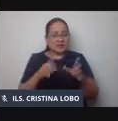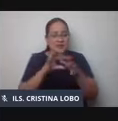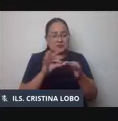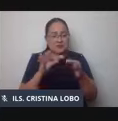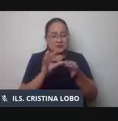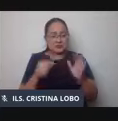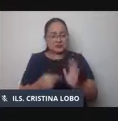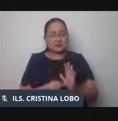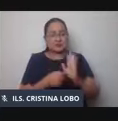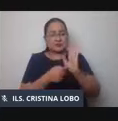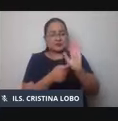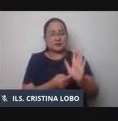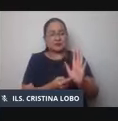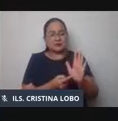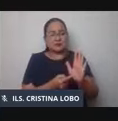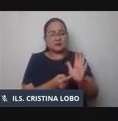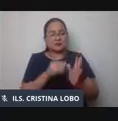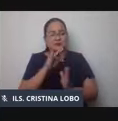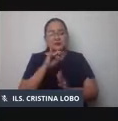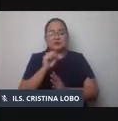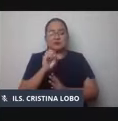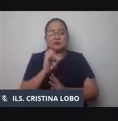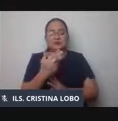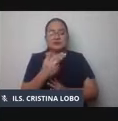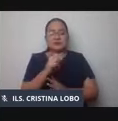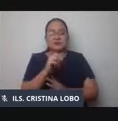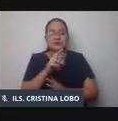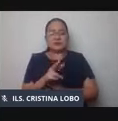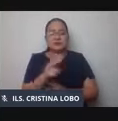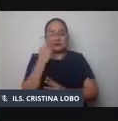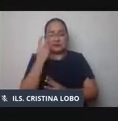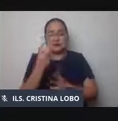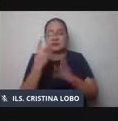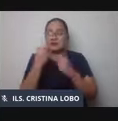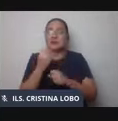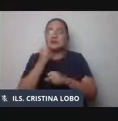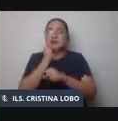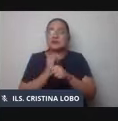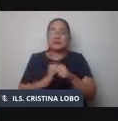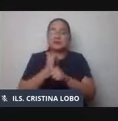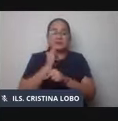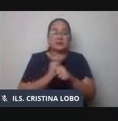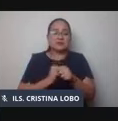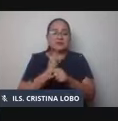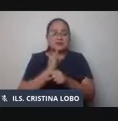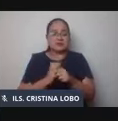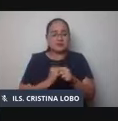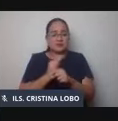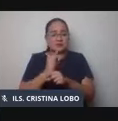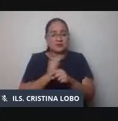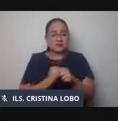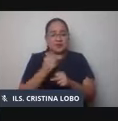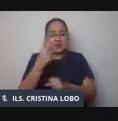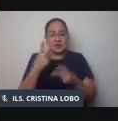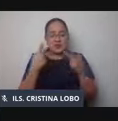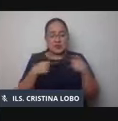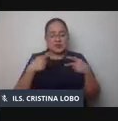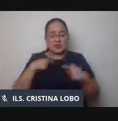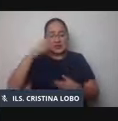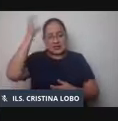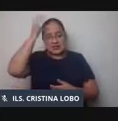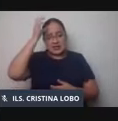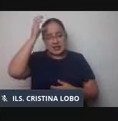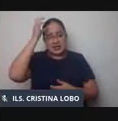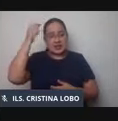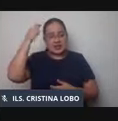Fisher, y bueno, es que es un estudio enorme que se hizo de tres científicos de la mente, Fisher, Chavers